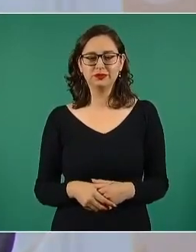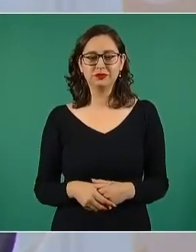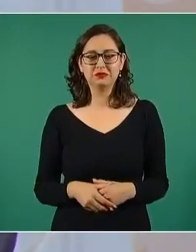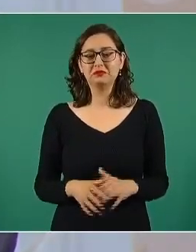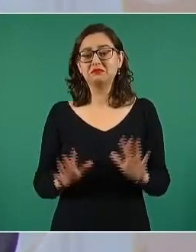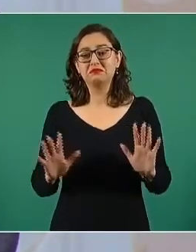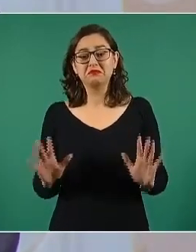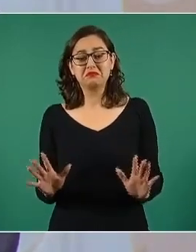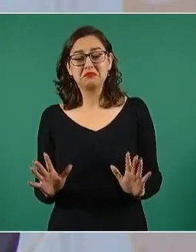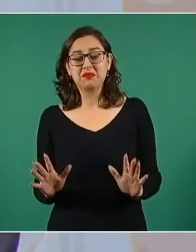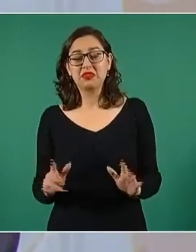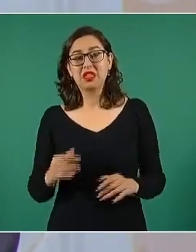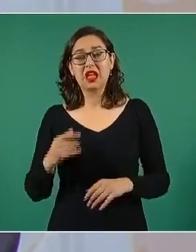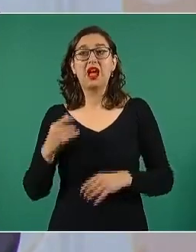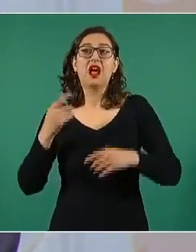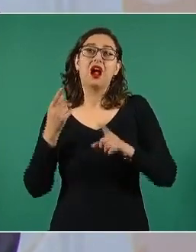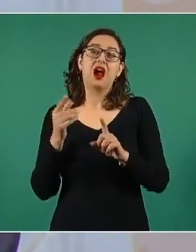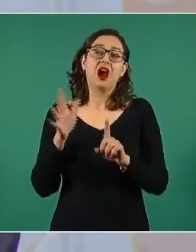Puede matizarse,